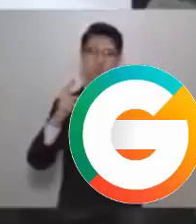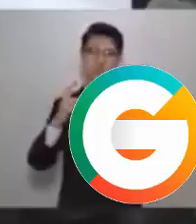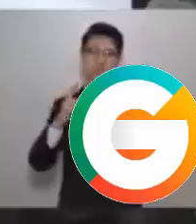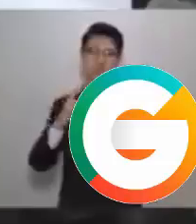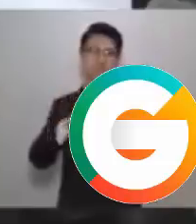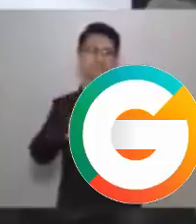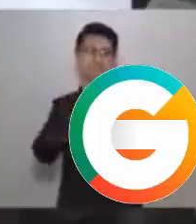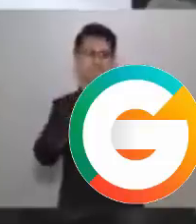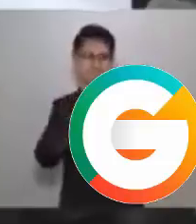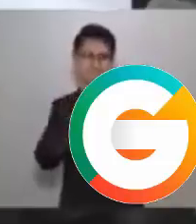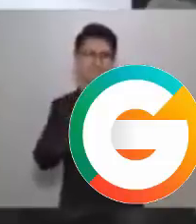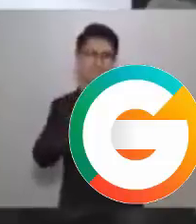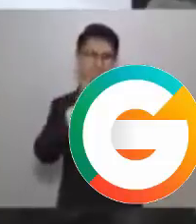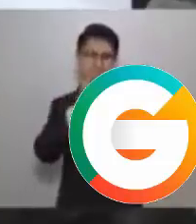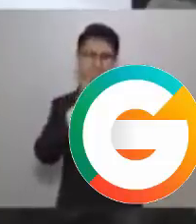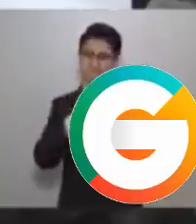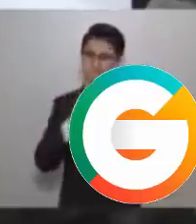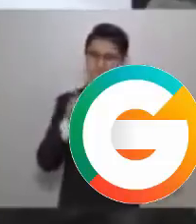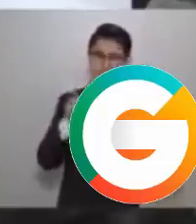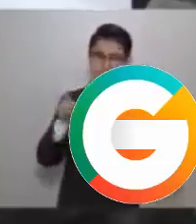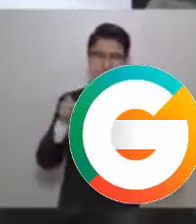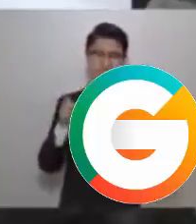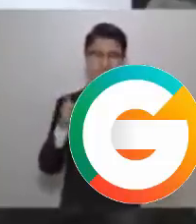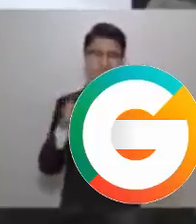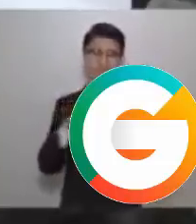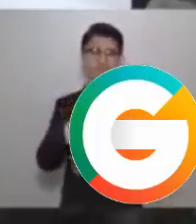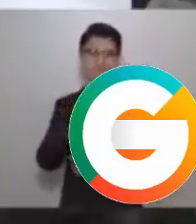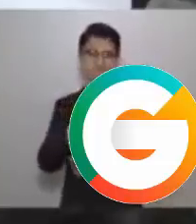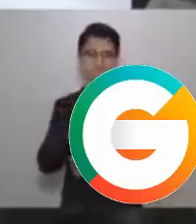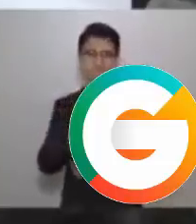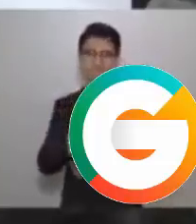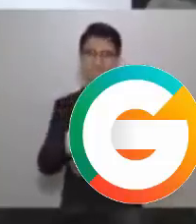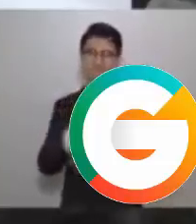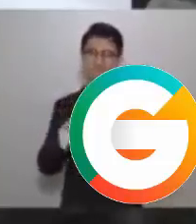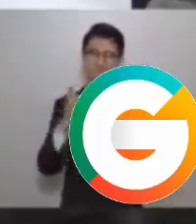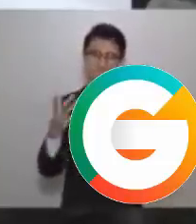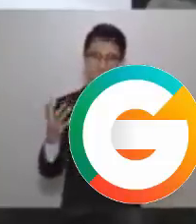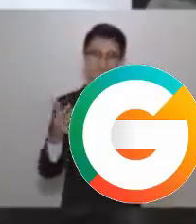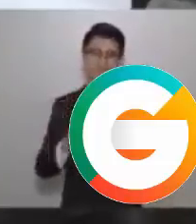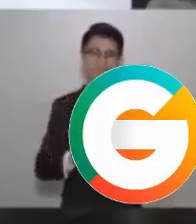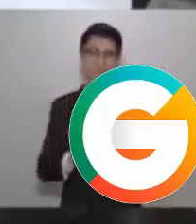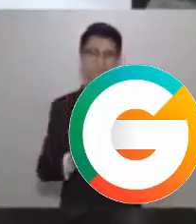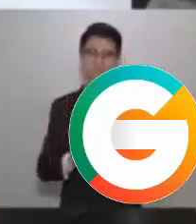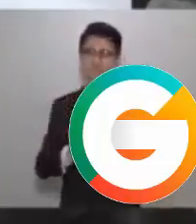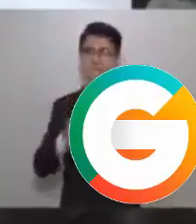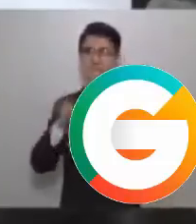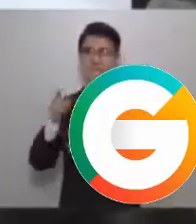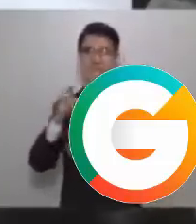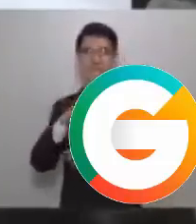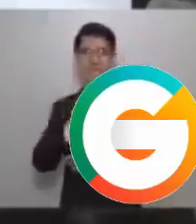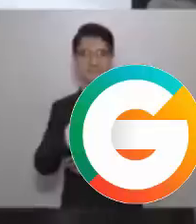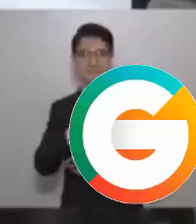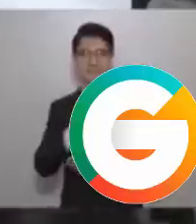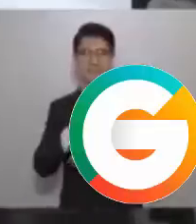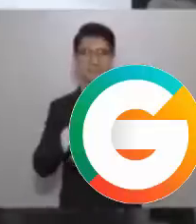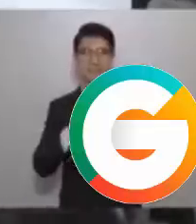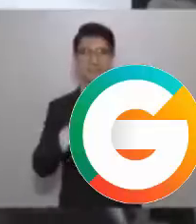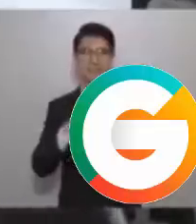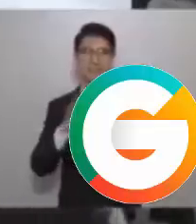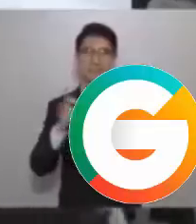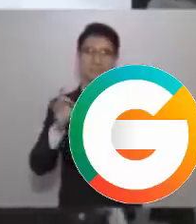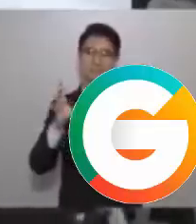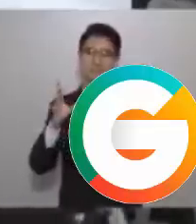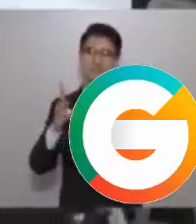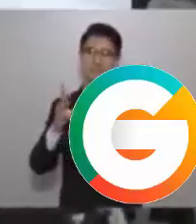el día de ayer fuimos informados de que tres personas se encontraban con pérdida